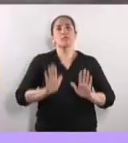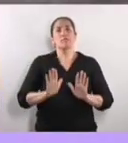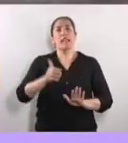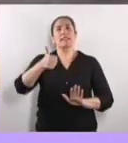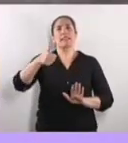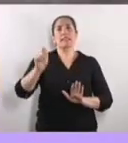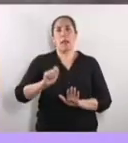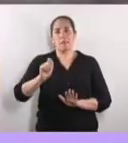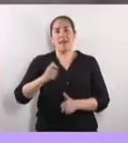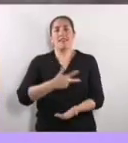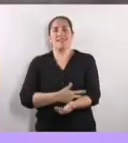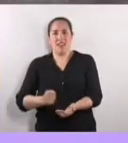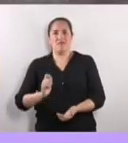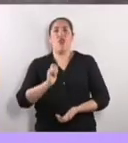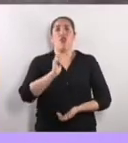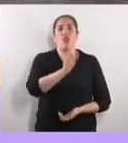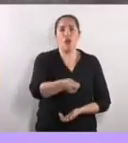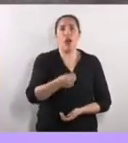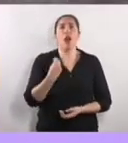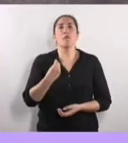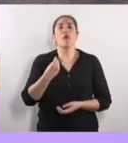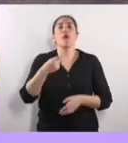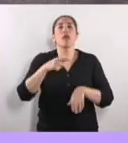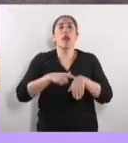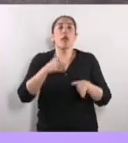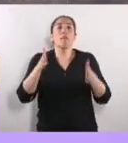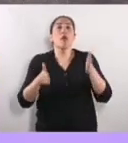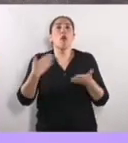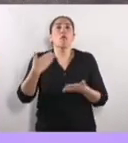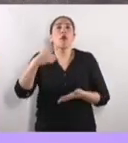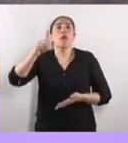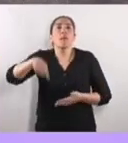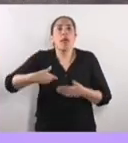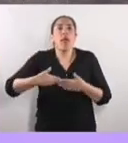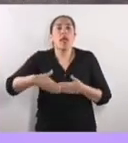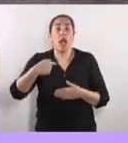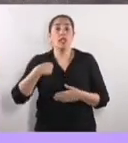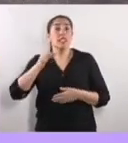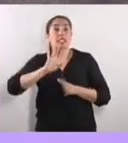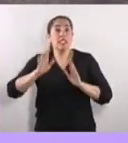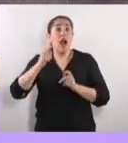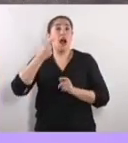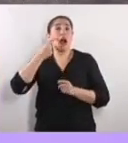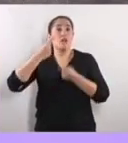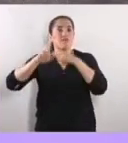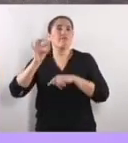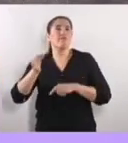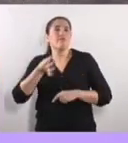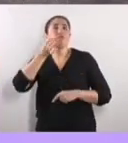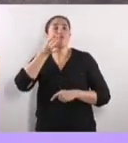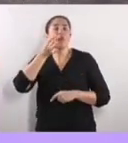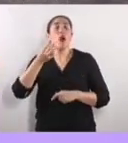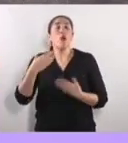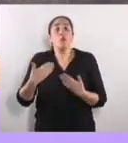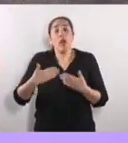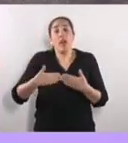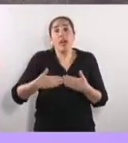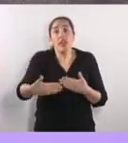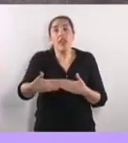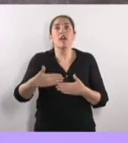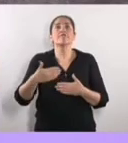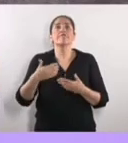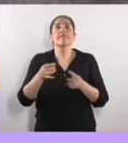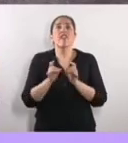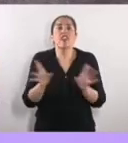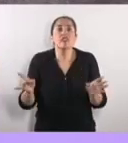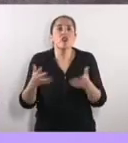Sí, tiene que ver con esto del periodo ventana, de algunas infecciones o posibilidad de infecciones, y el implante se lo considera algo como